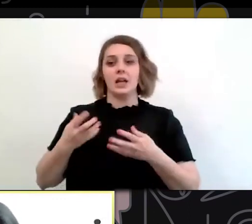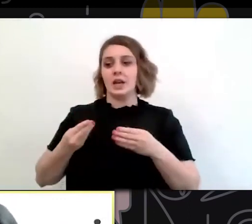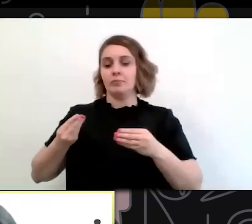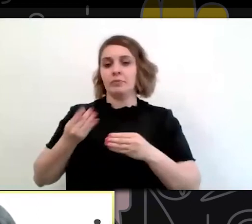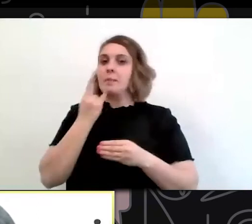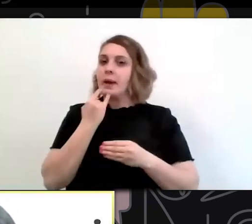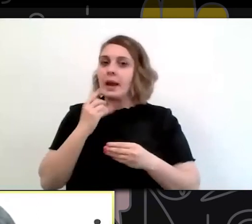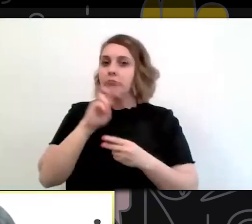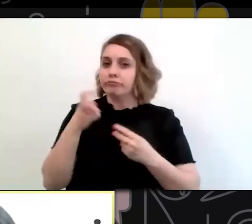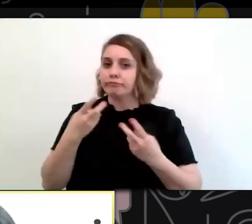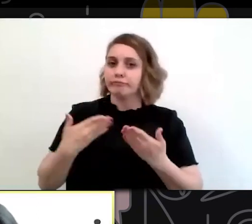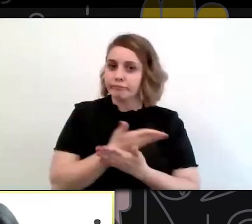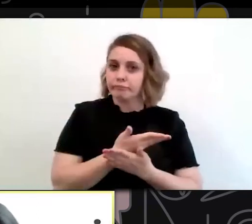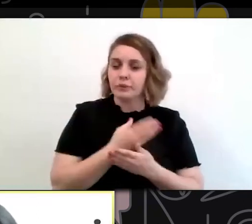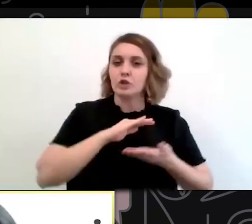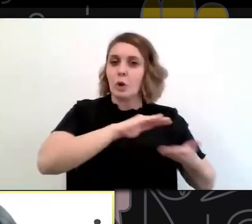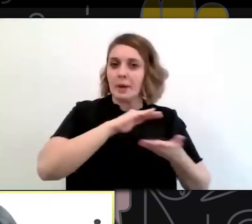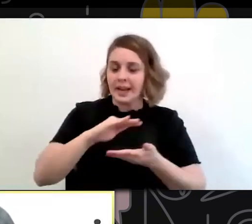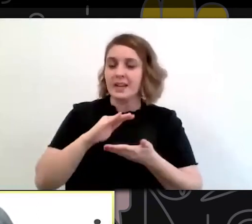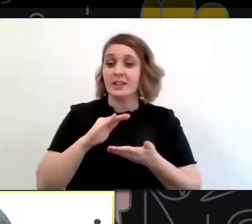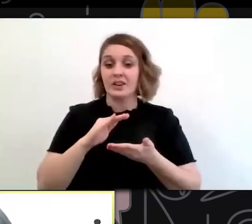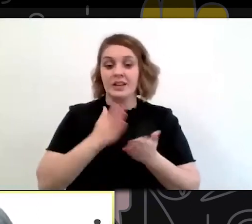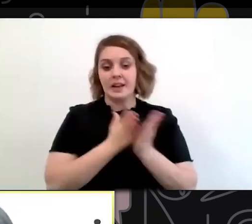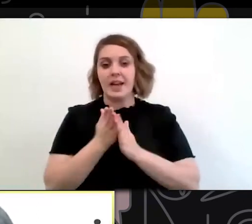bueno, pues para esa vía de la